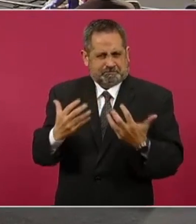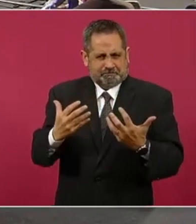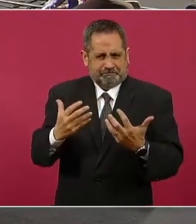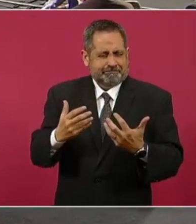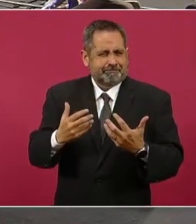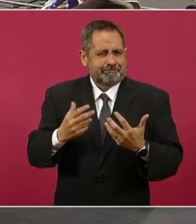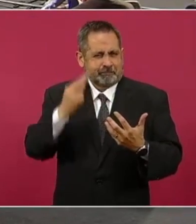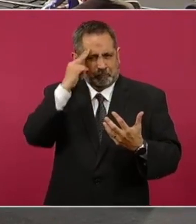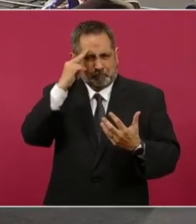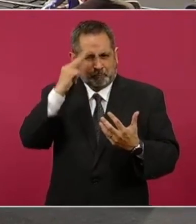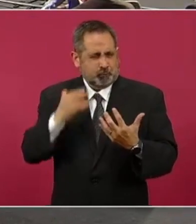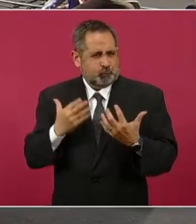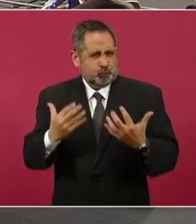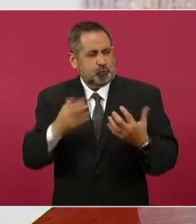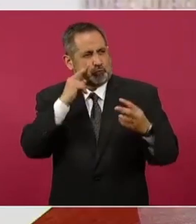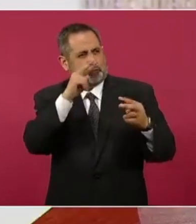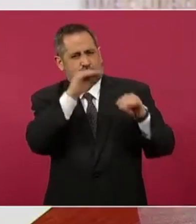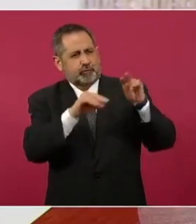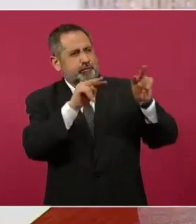evidentes, pues,